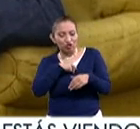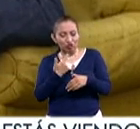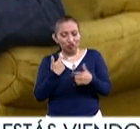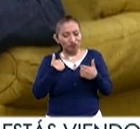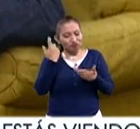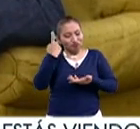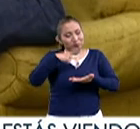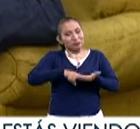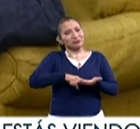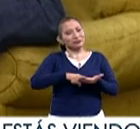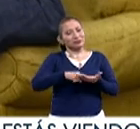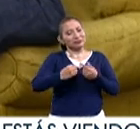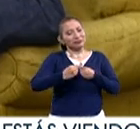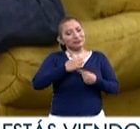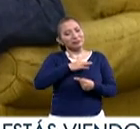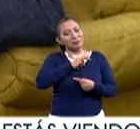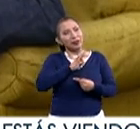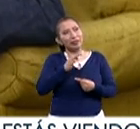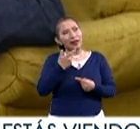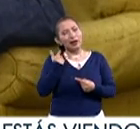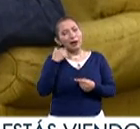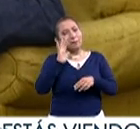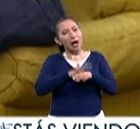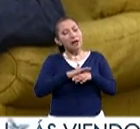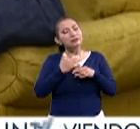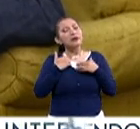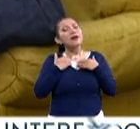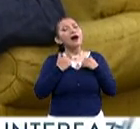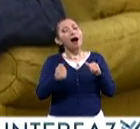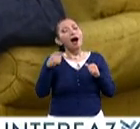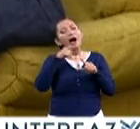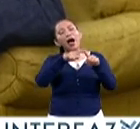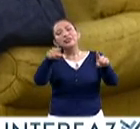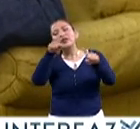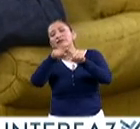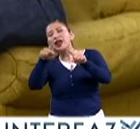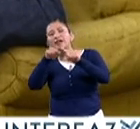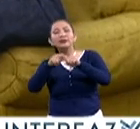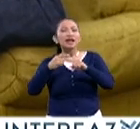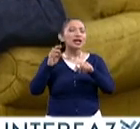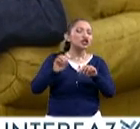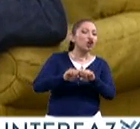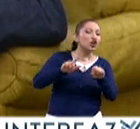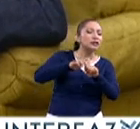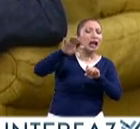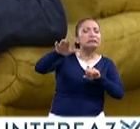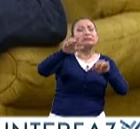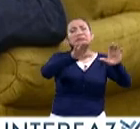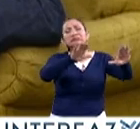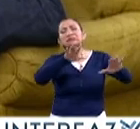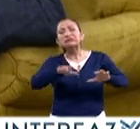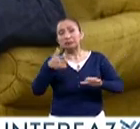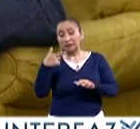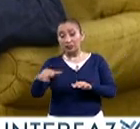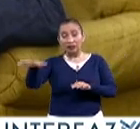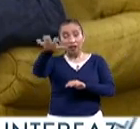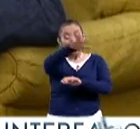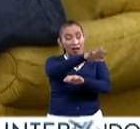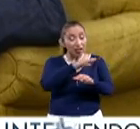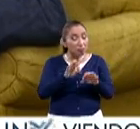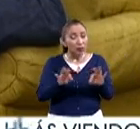nosotros podrá lograr mayor comprensión de las diferentes capas sociales. Lo más importante en esta